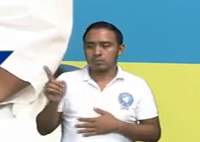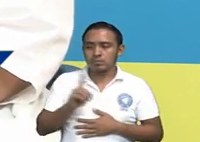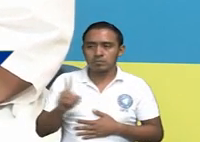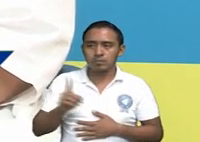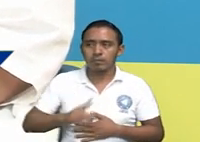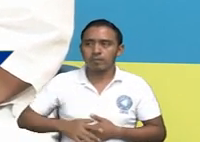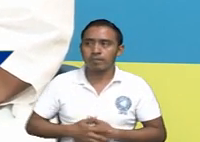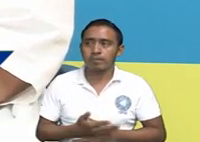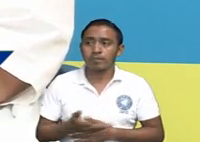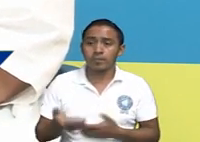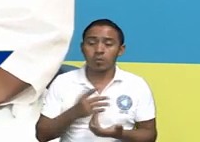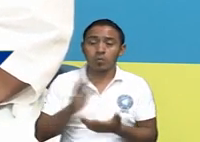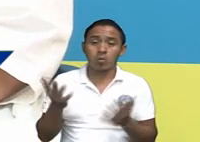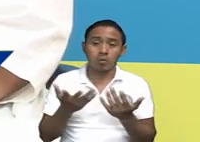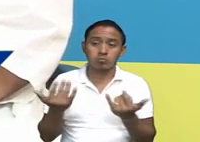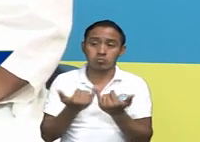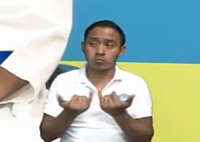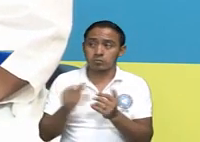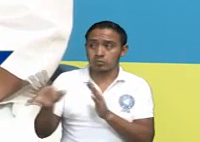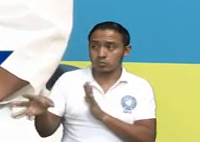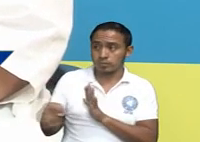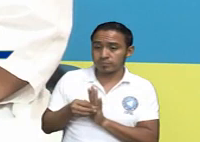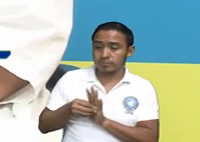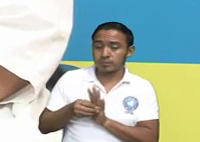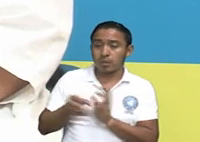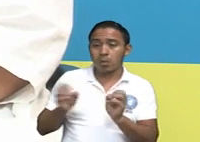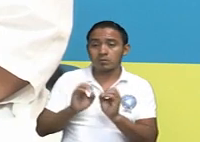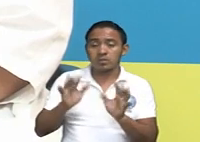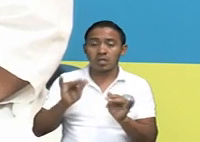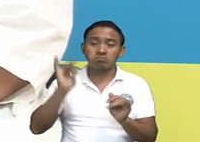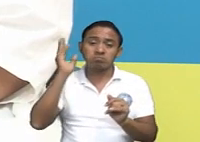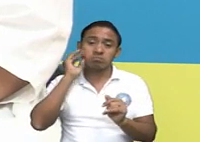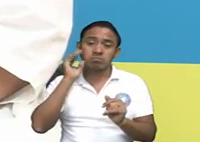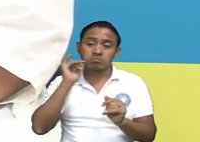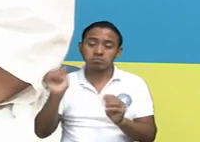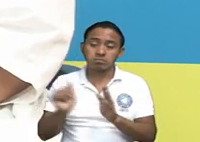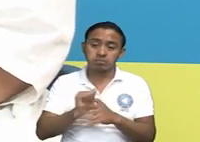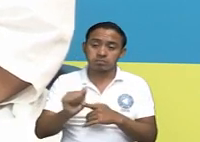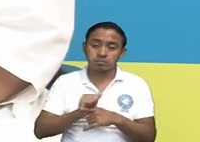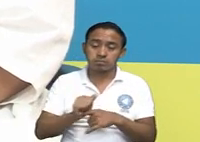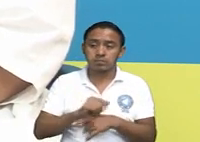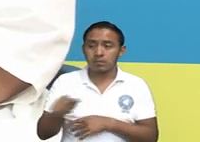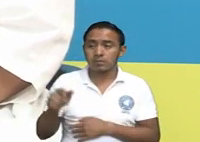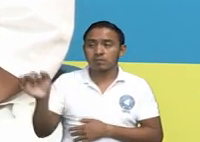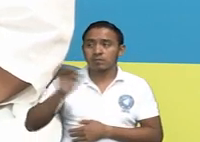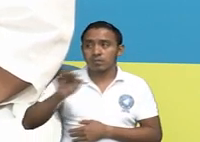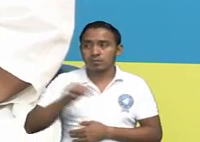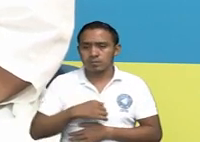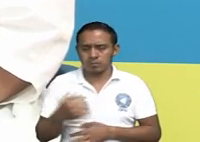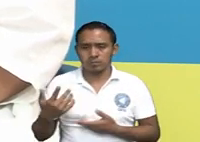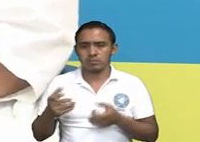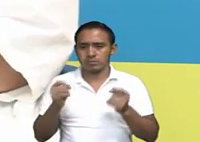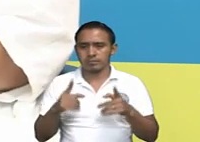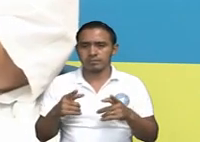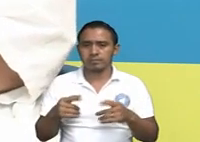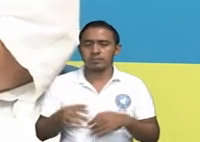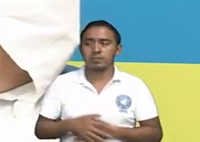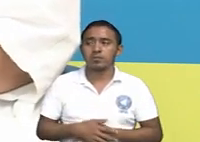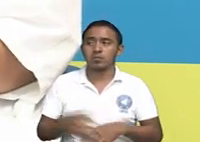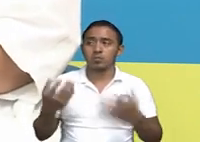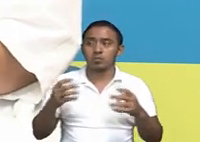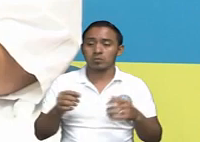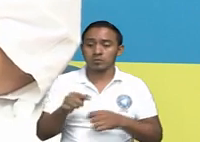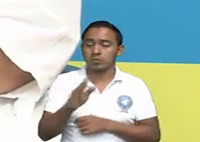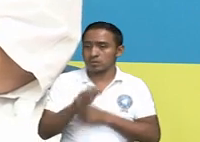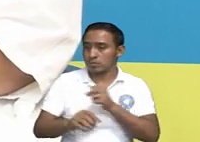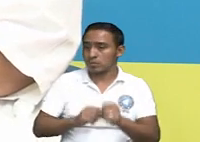a menos que lo haya visto o lo haya experimentado también. Entonces son conductas que yo no espero, o sea, las conductas esperadas para esa